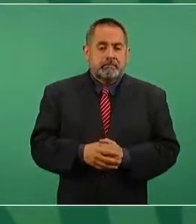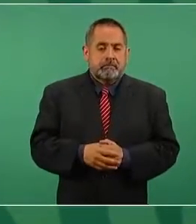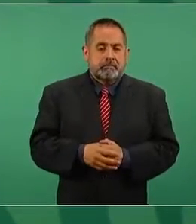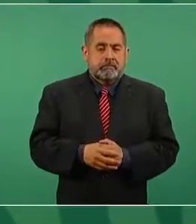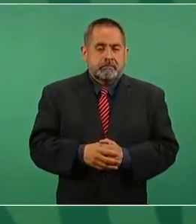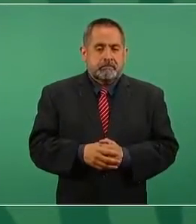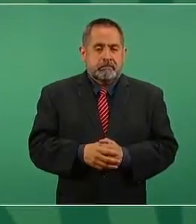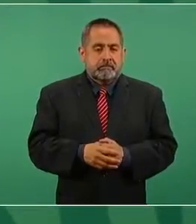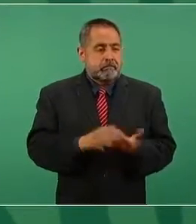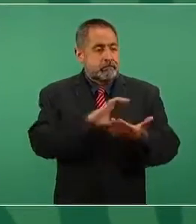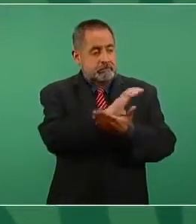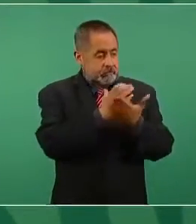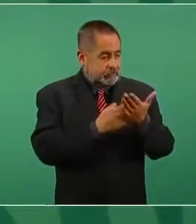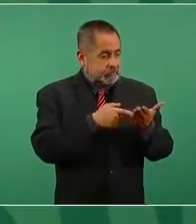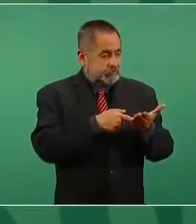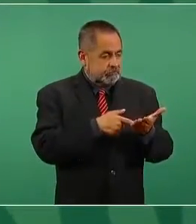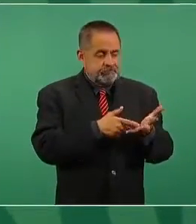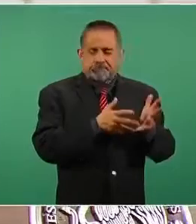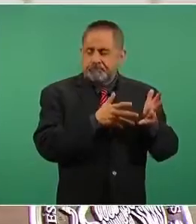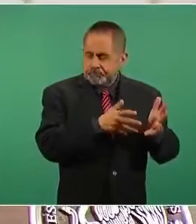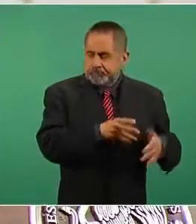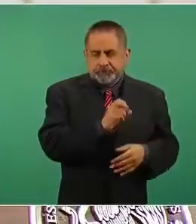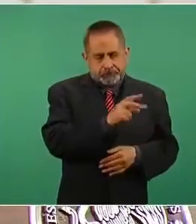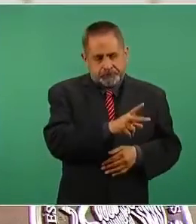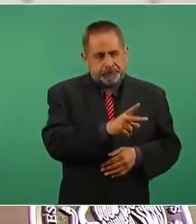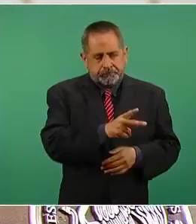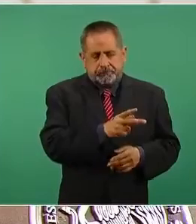se quedan los contratos.